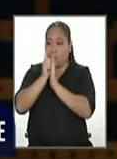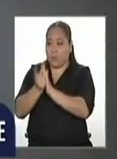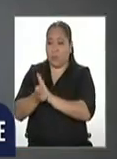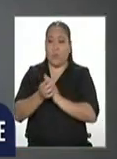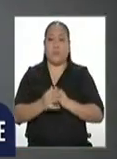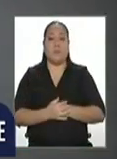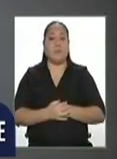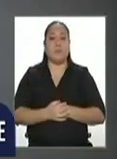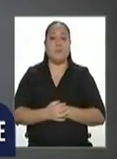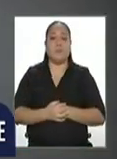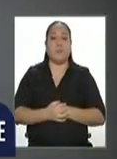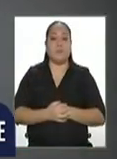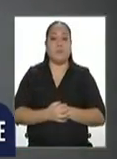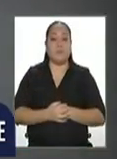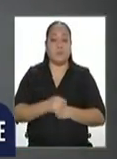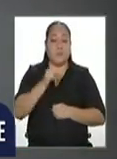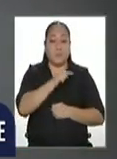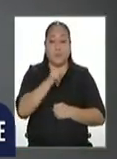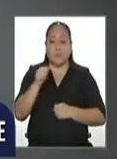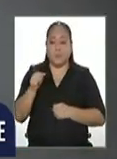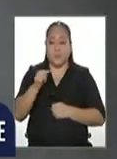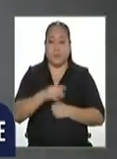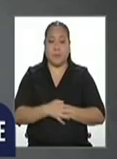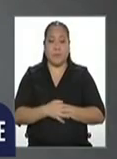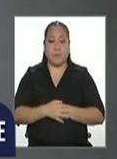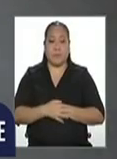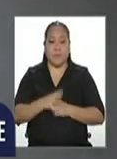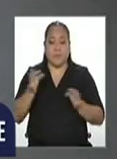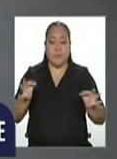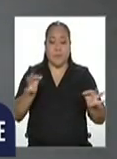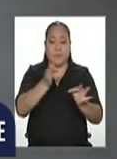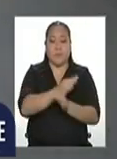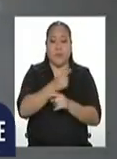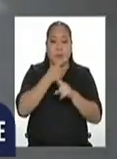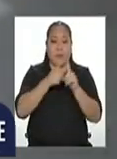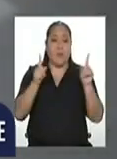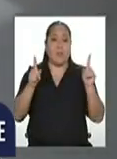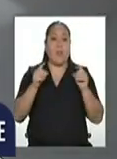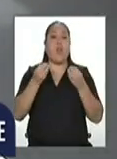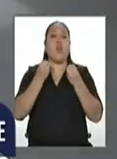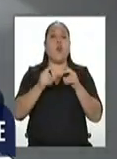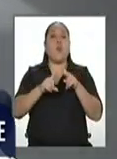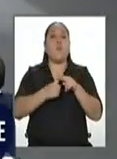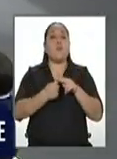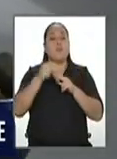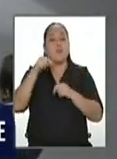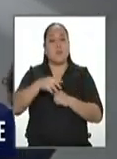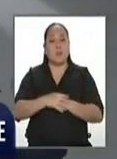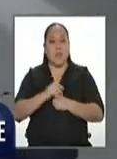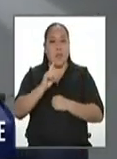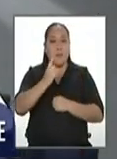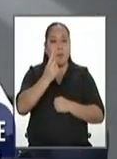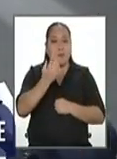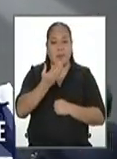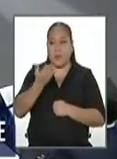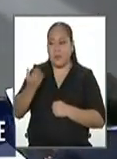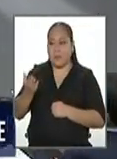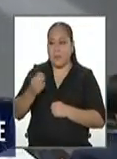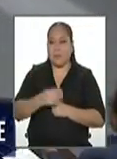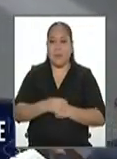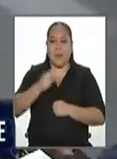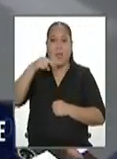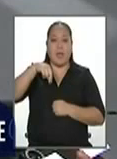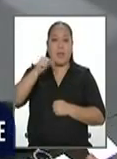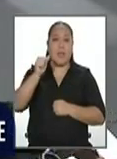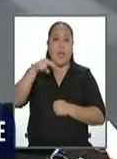en intervenciones que además son inversas a cómo se abrió este bloque. Entonces, la primera intervención del señor